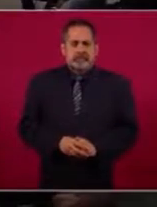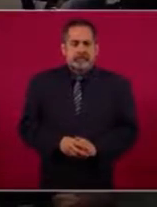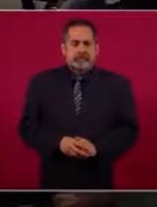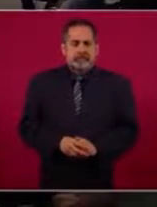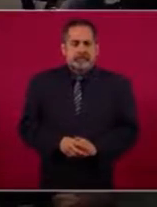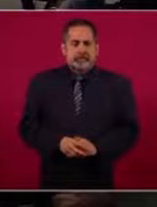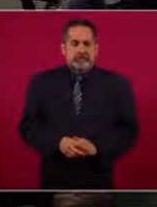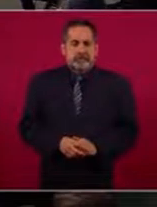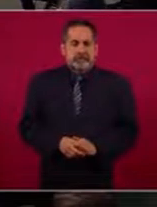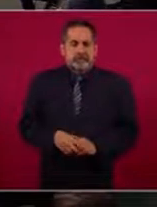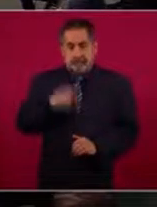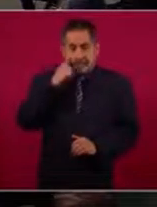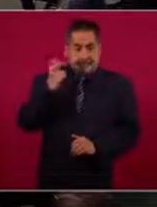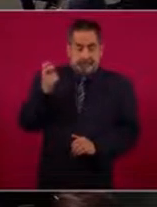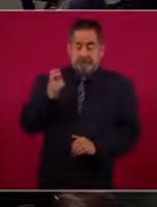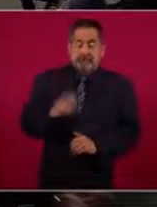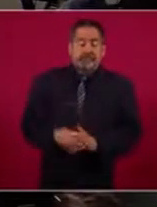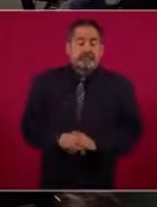Ah, sí, acá.